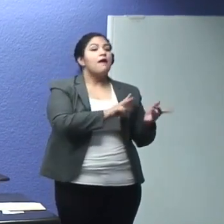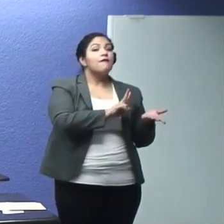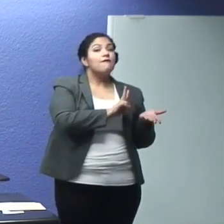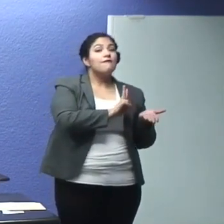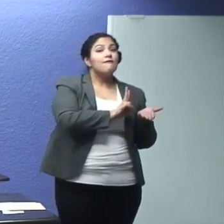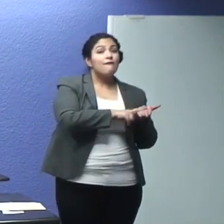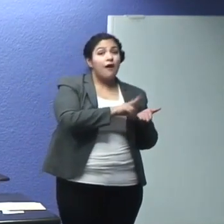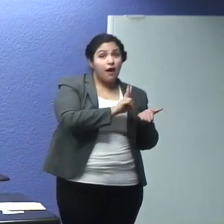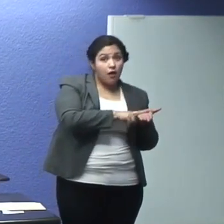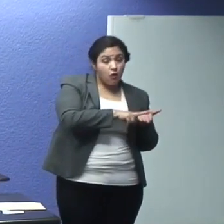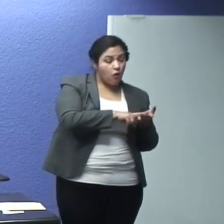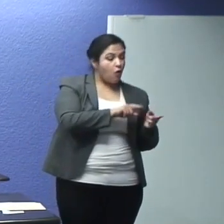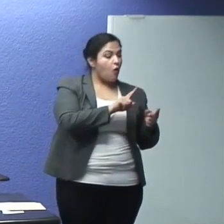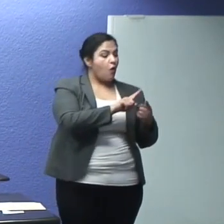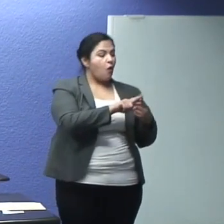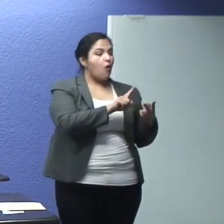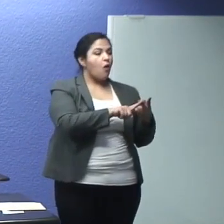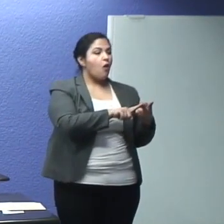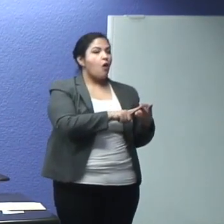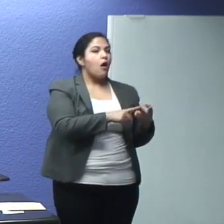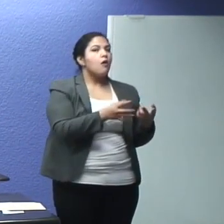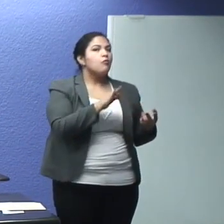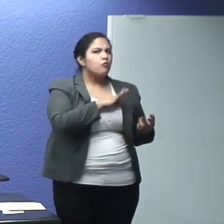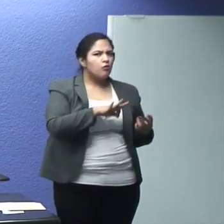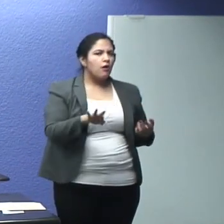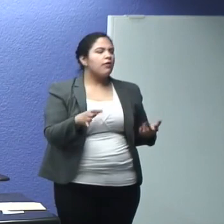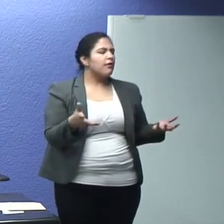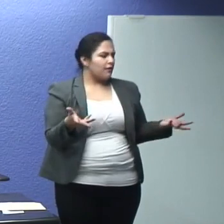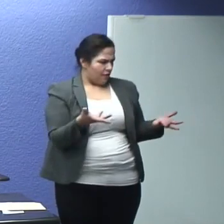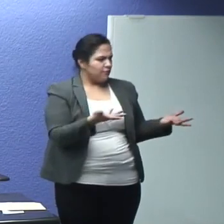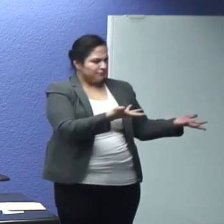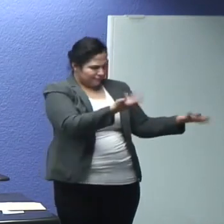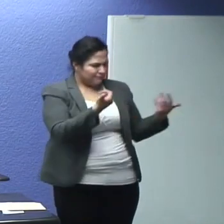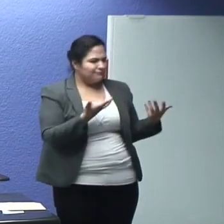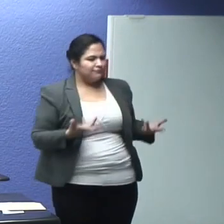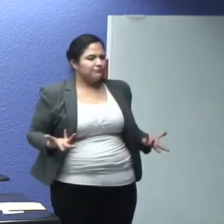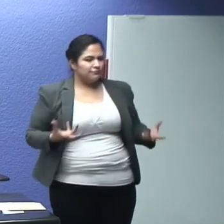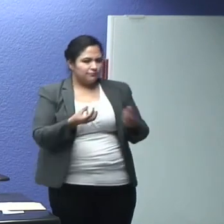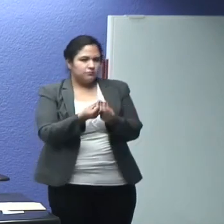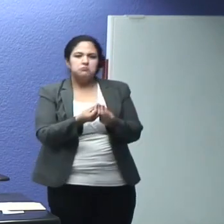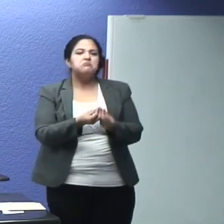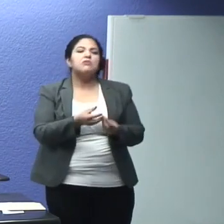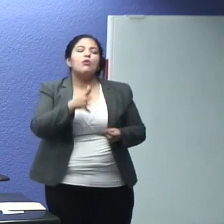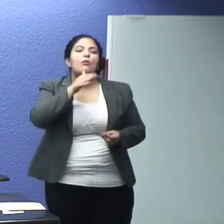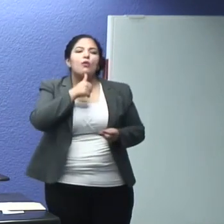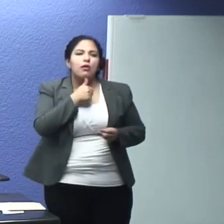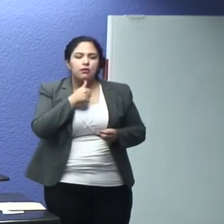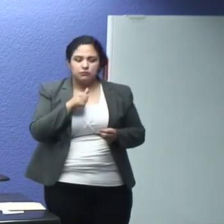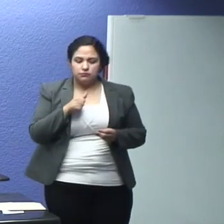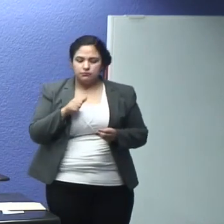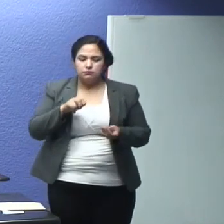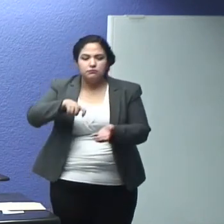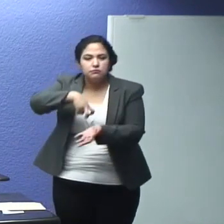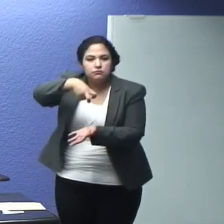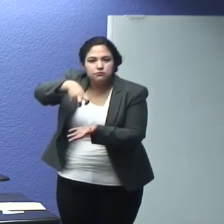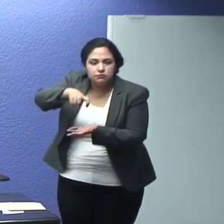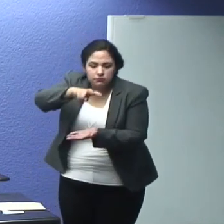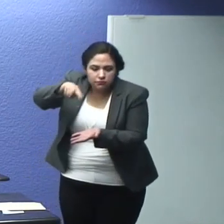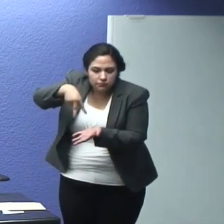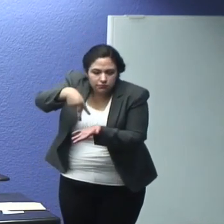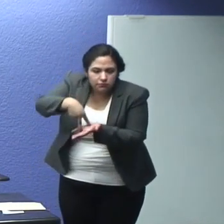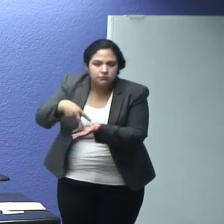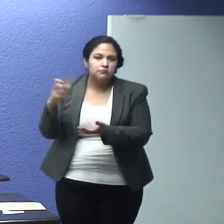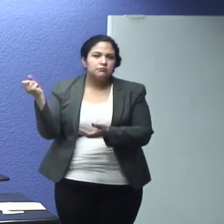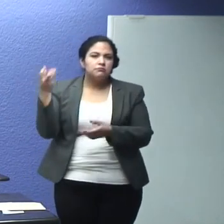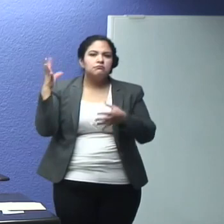tienen una utilidad. No pueden estar presentes dentro de un escenario público, no pueden ejercer sus derechos por